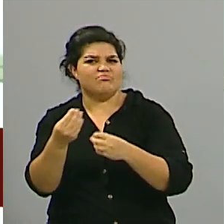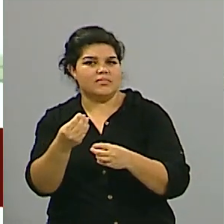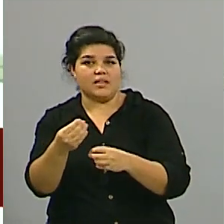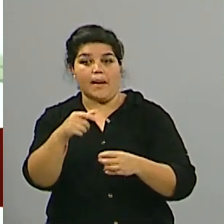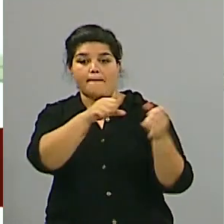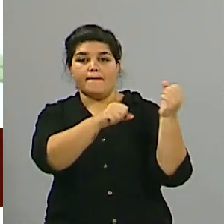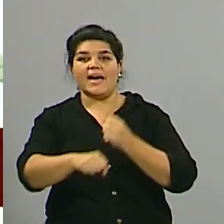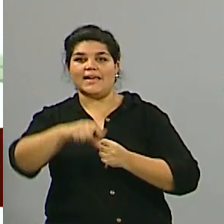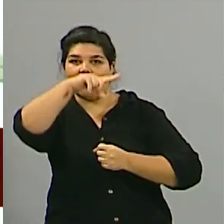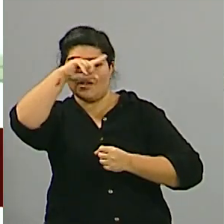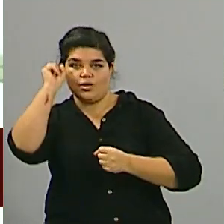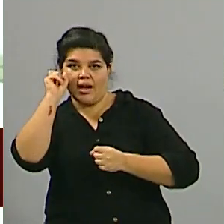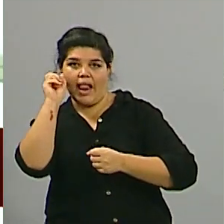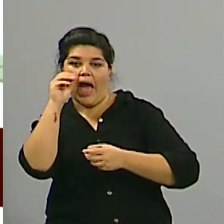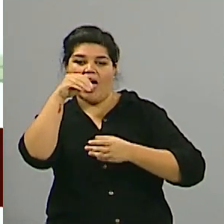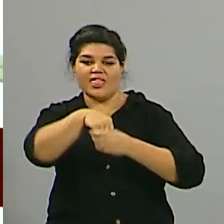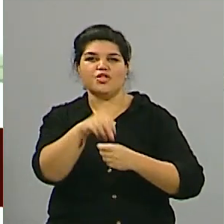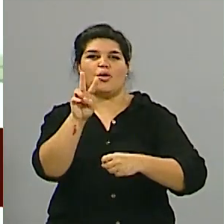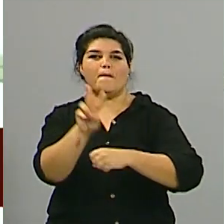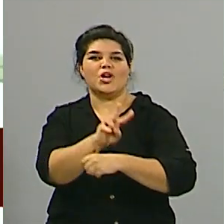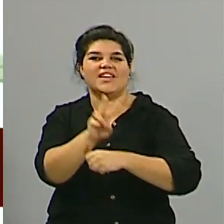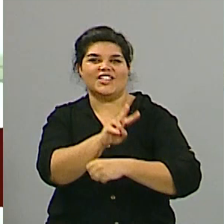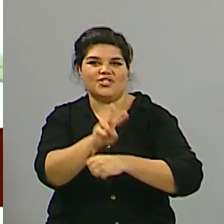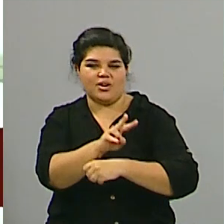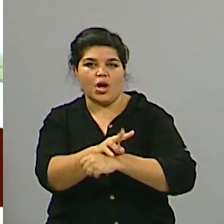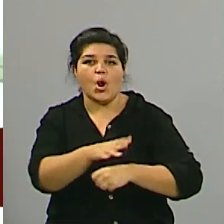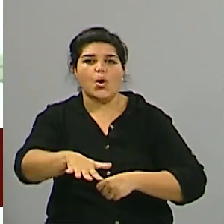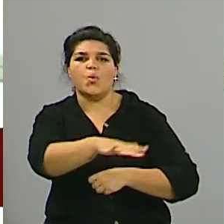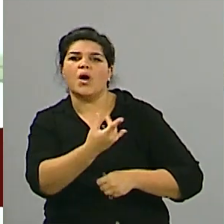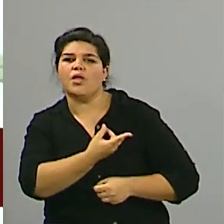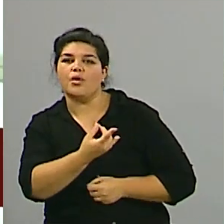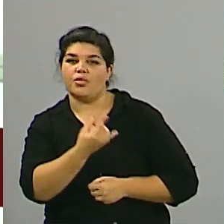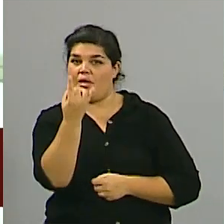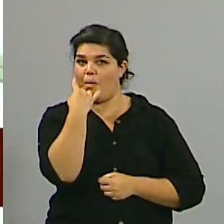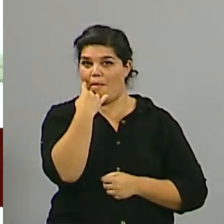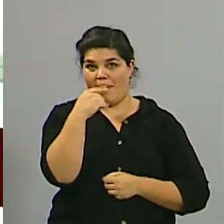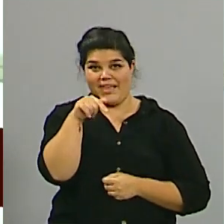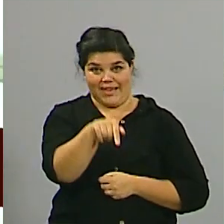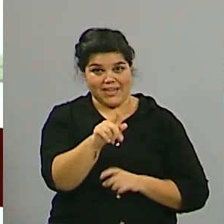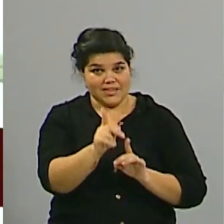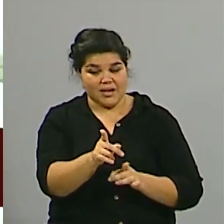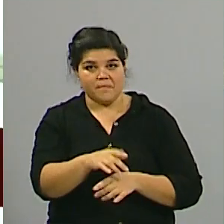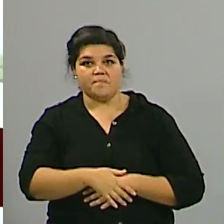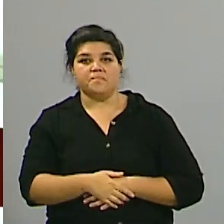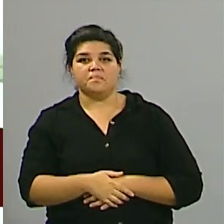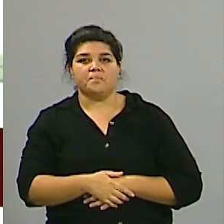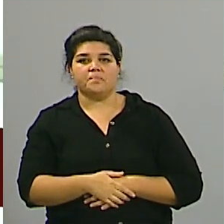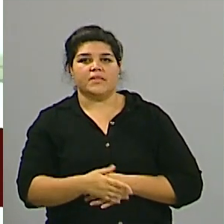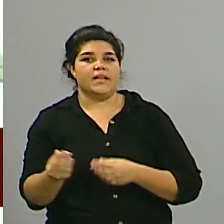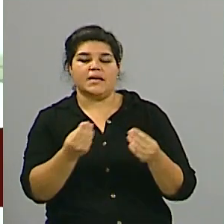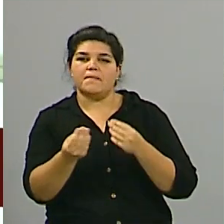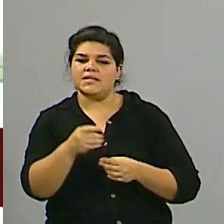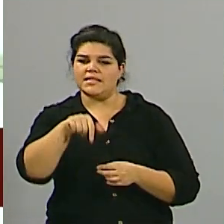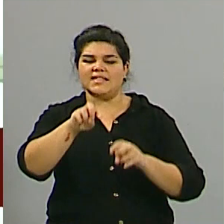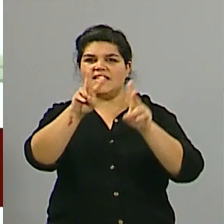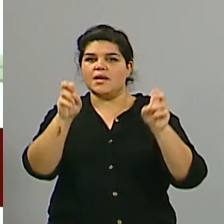un parque nacional en la localidad de Uspallata sería, y habíamos hecho mención a lo que significa con respecto al tema del